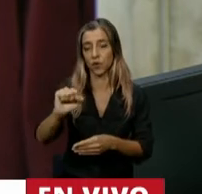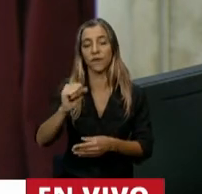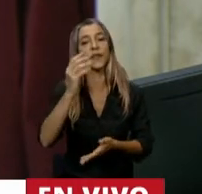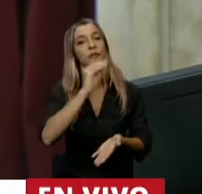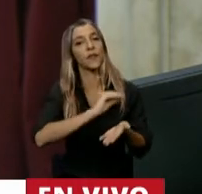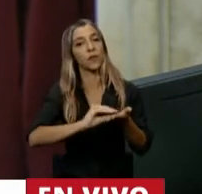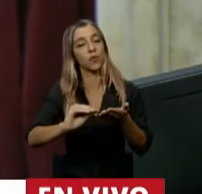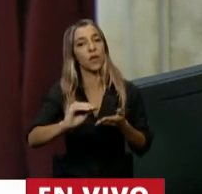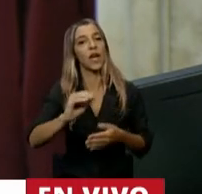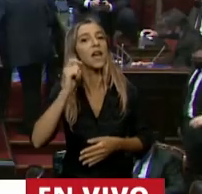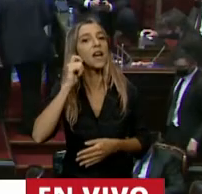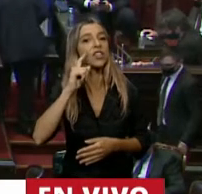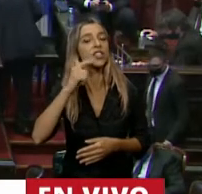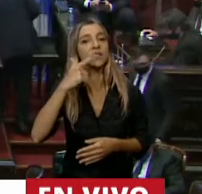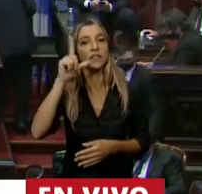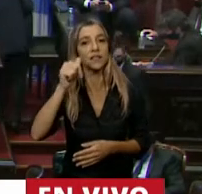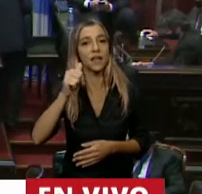Diputada Gisela Escaglia.